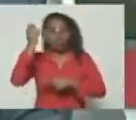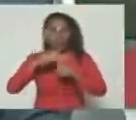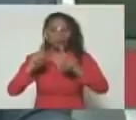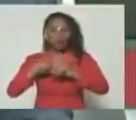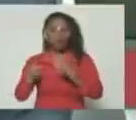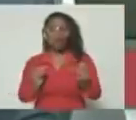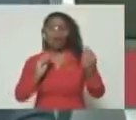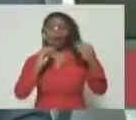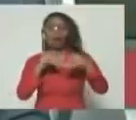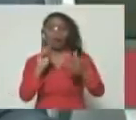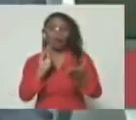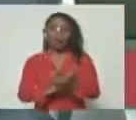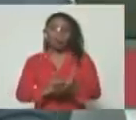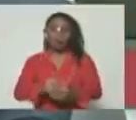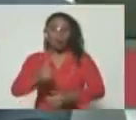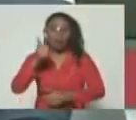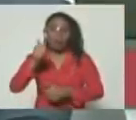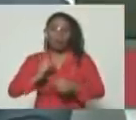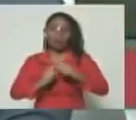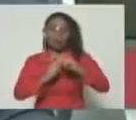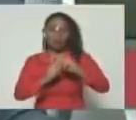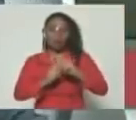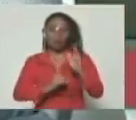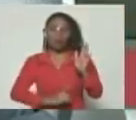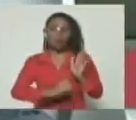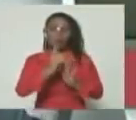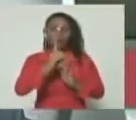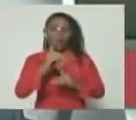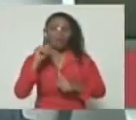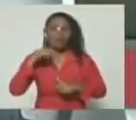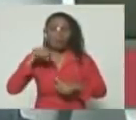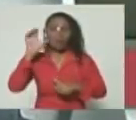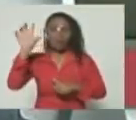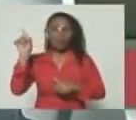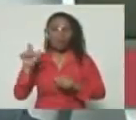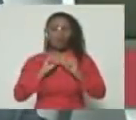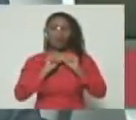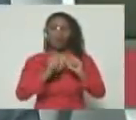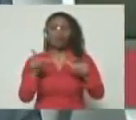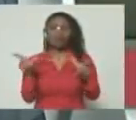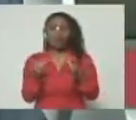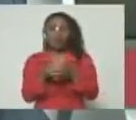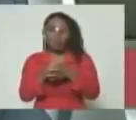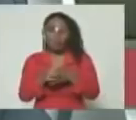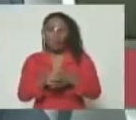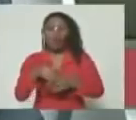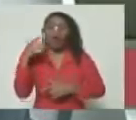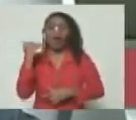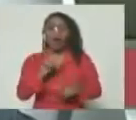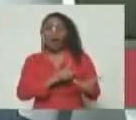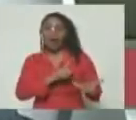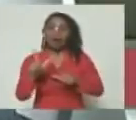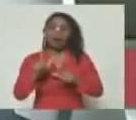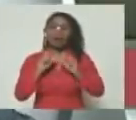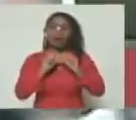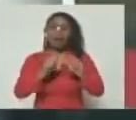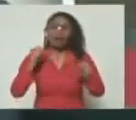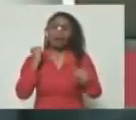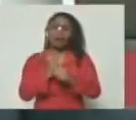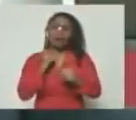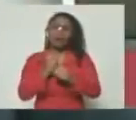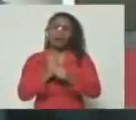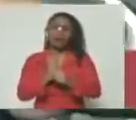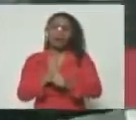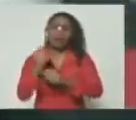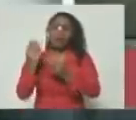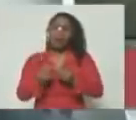acuerdos que sean para el bien del país, tiene que ser permanente. De manera que esta comisión, estoy seguro, está lista para continuar trabajando, presidente, y